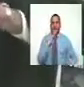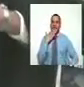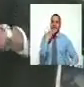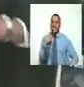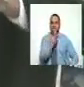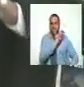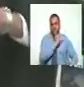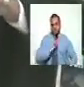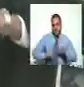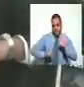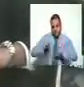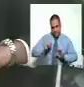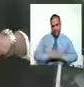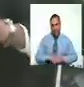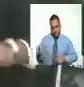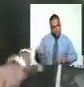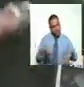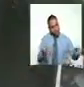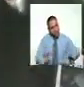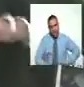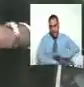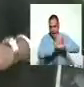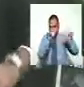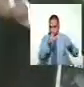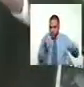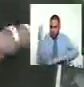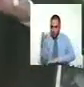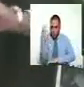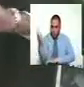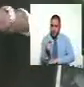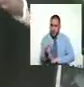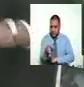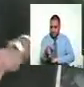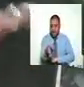Gracias, señor presidente, por hacerle claridad a los colombianos sobre lo que